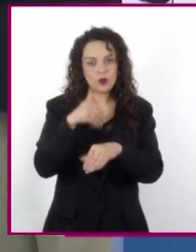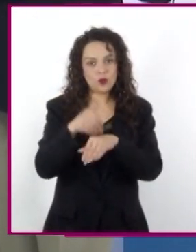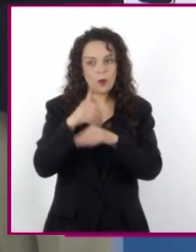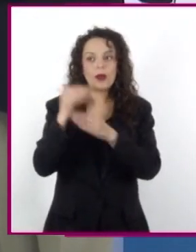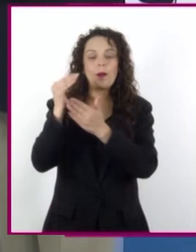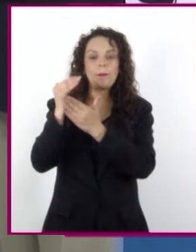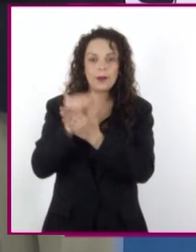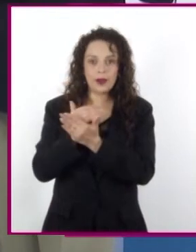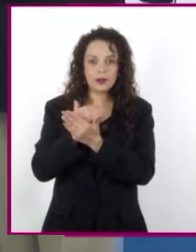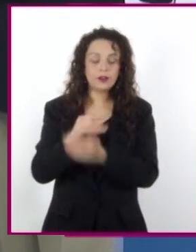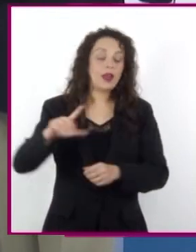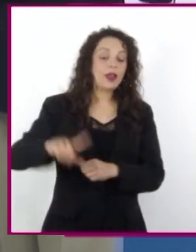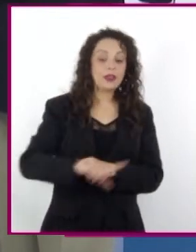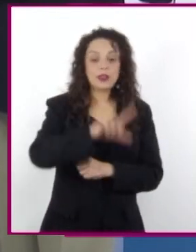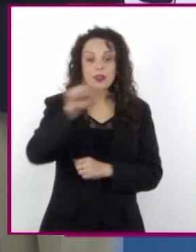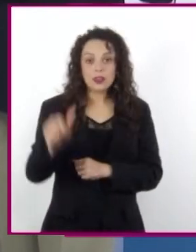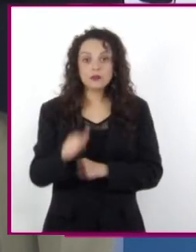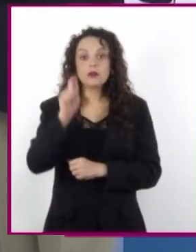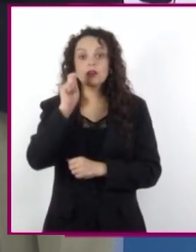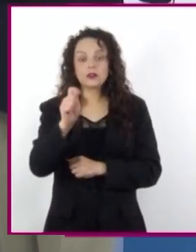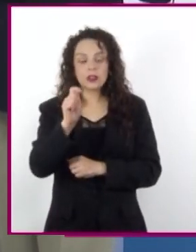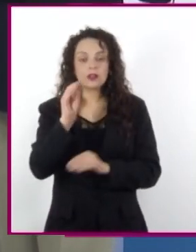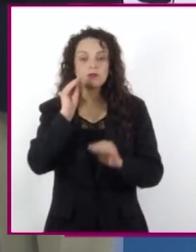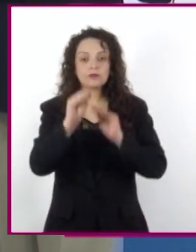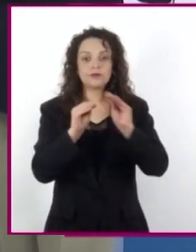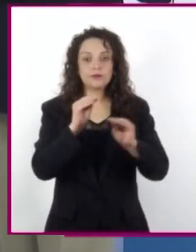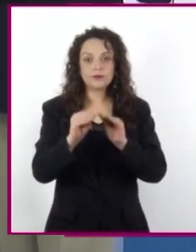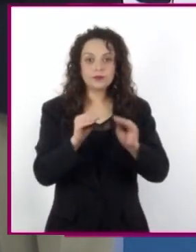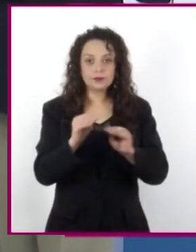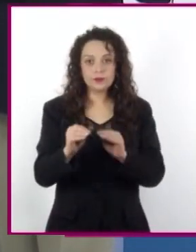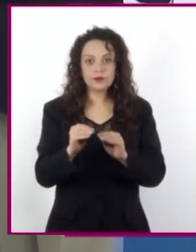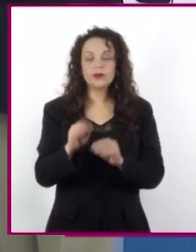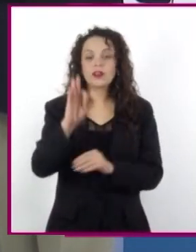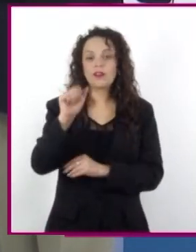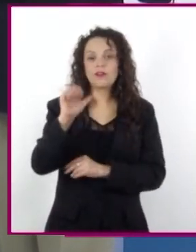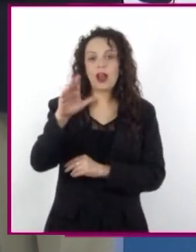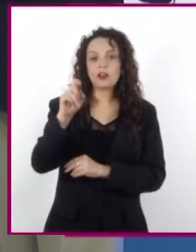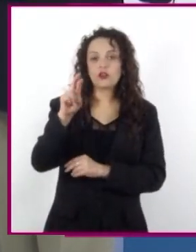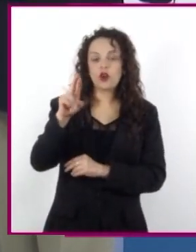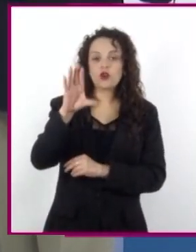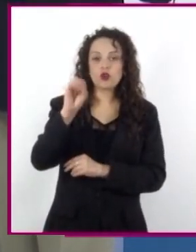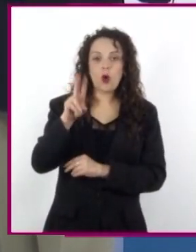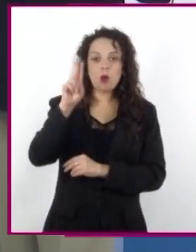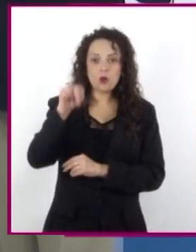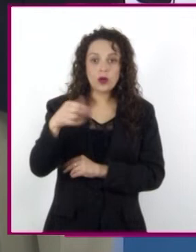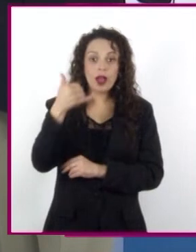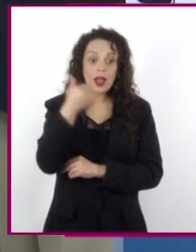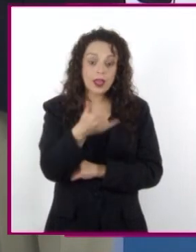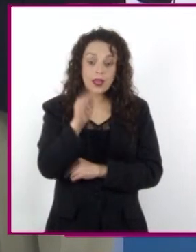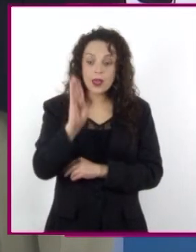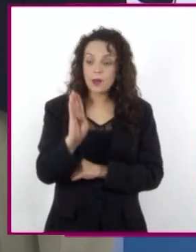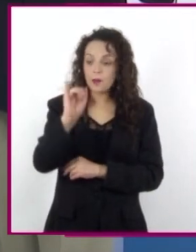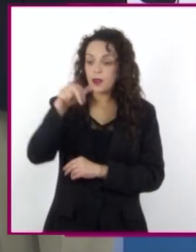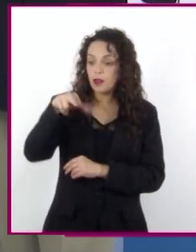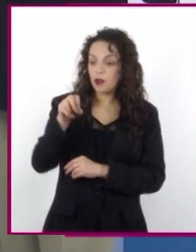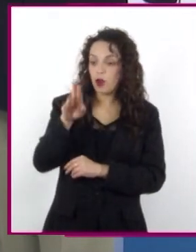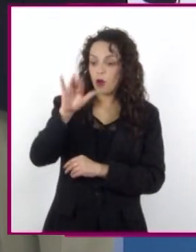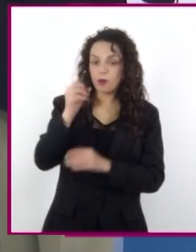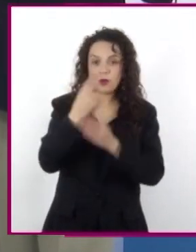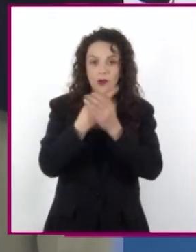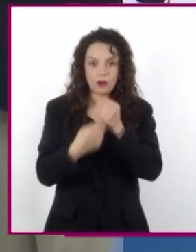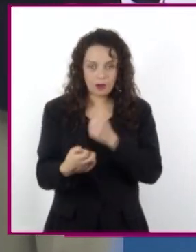Posteriormente, se expresa como producto el factor común y el binomio que completa la